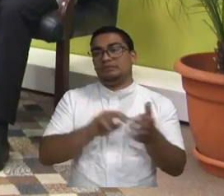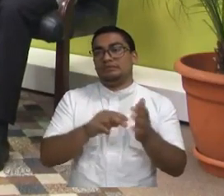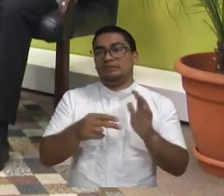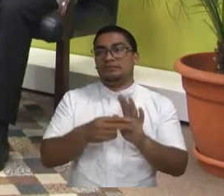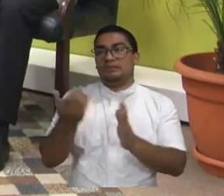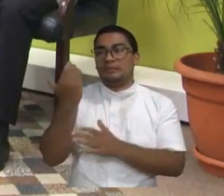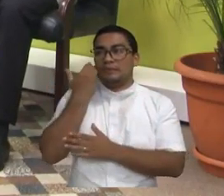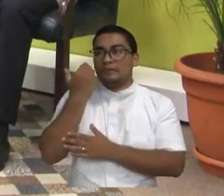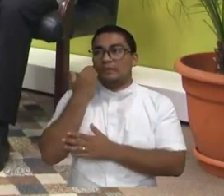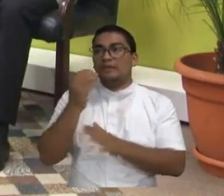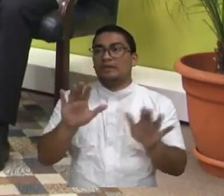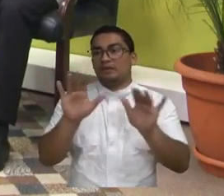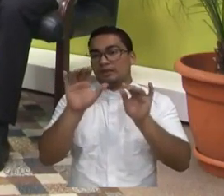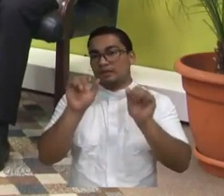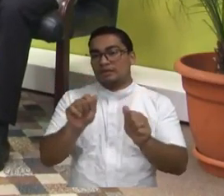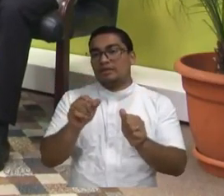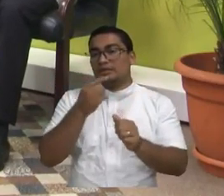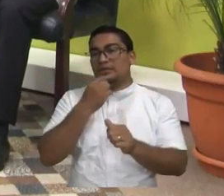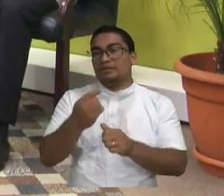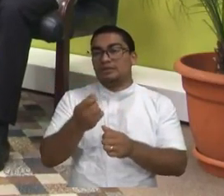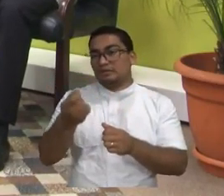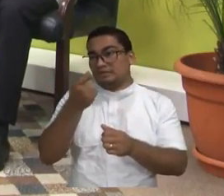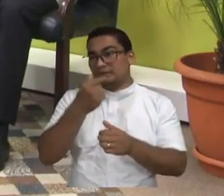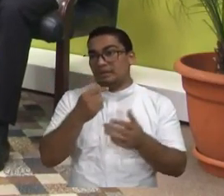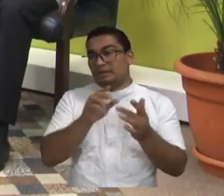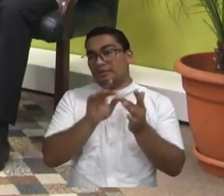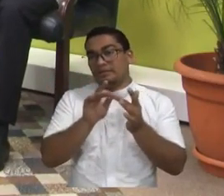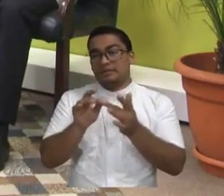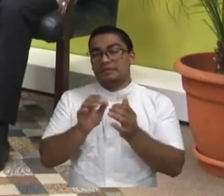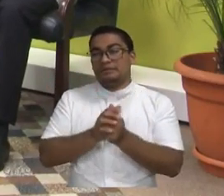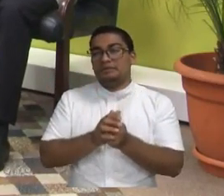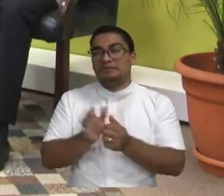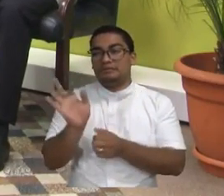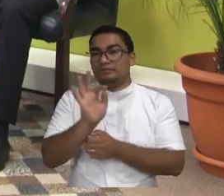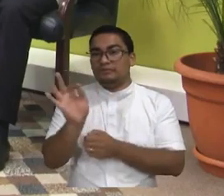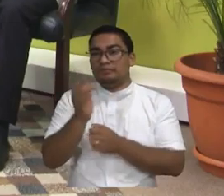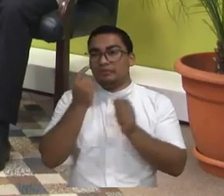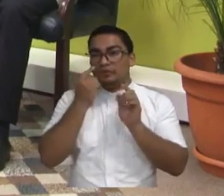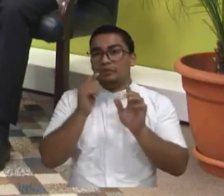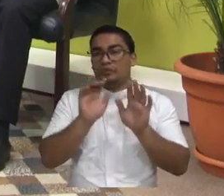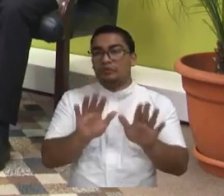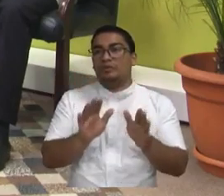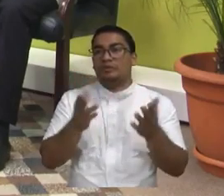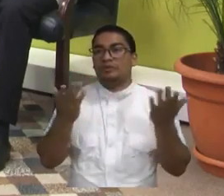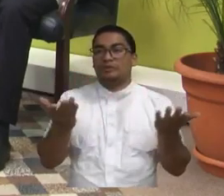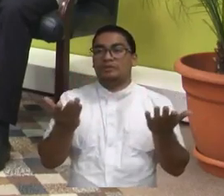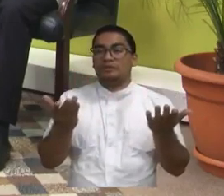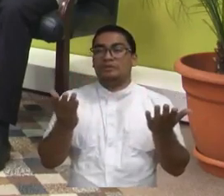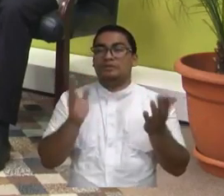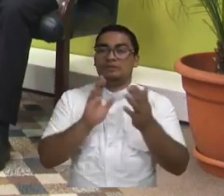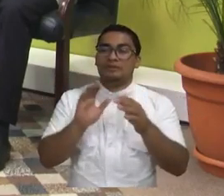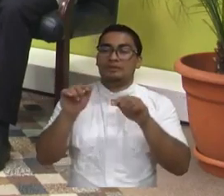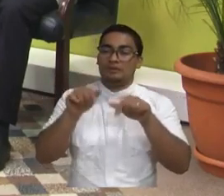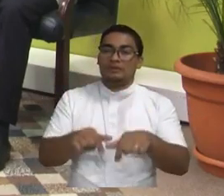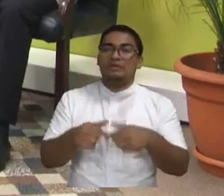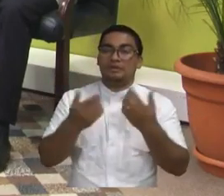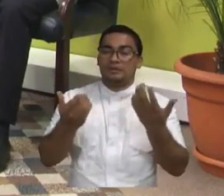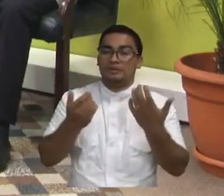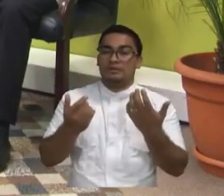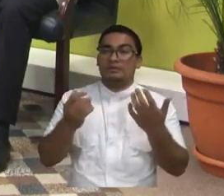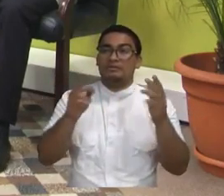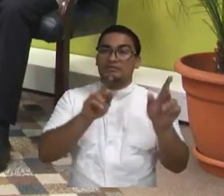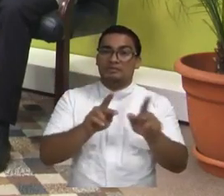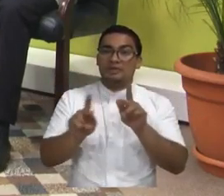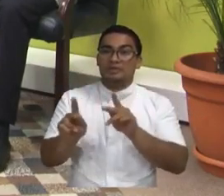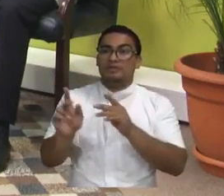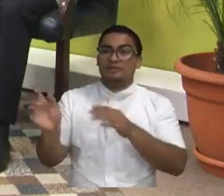porque ya la tenemos detenida. Ya tenemos un tratamiento específico, ya tenemos la forma de diagnóstico. Entonces, lo que estamos luchando ahora es para eliminar ese estigma de la